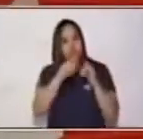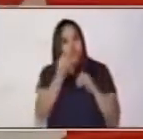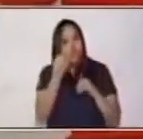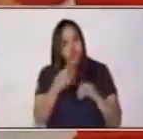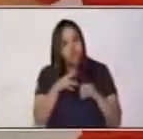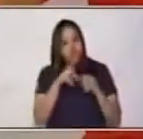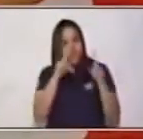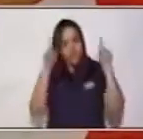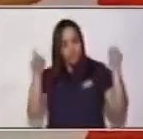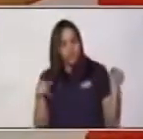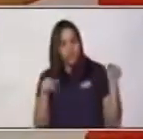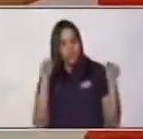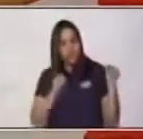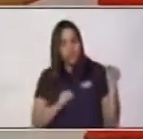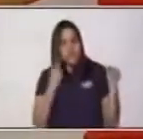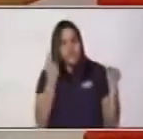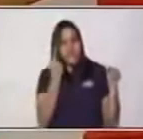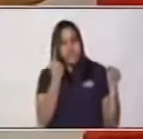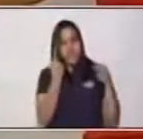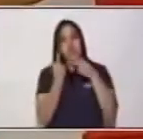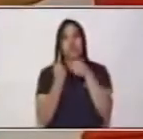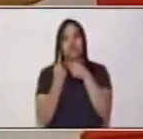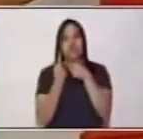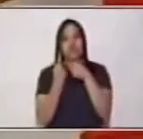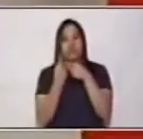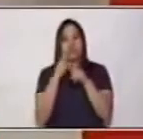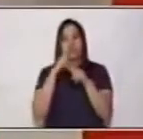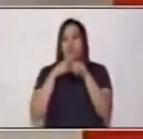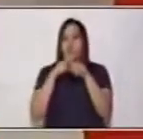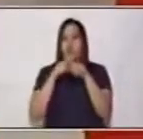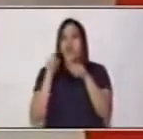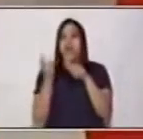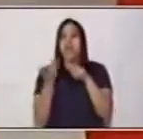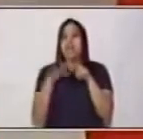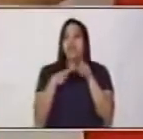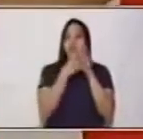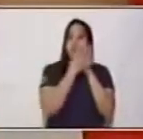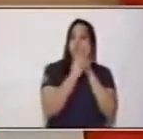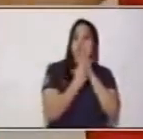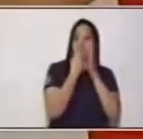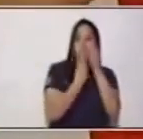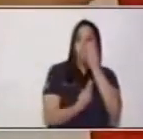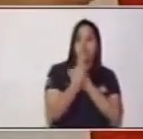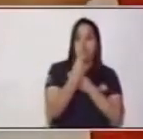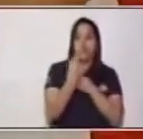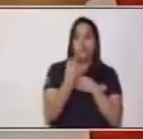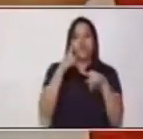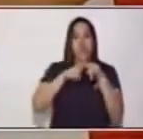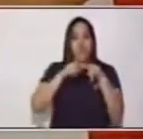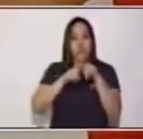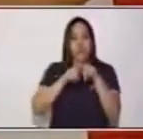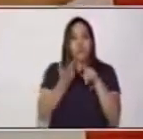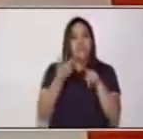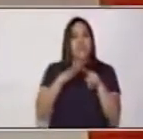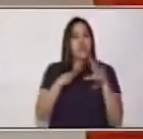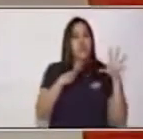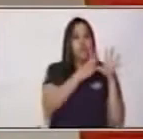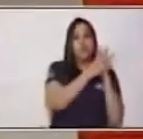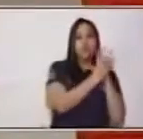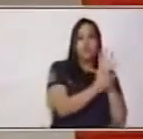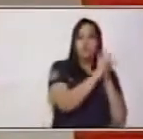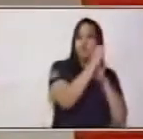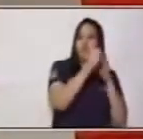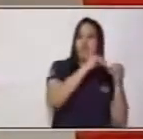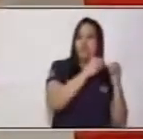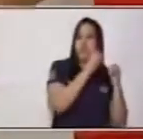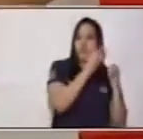primero y el segundo, colocando el signo menos que nos indica el formato, y el segundo